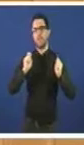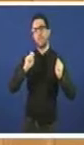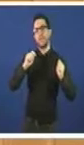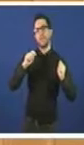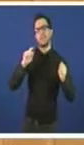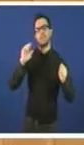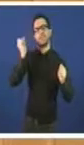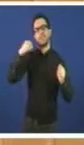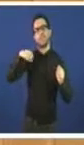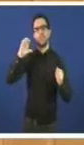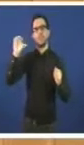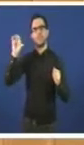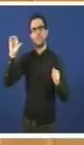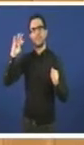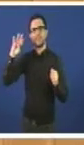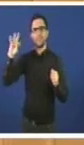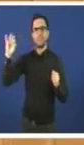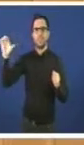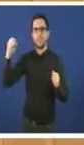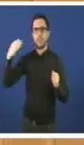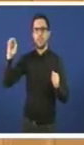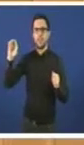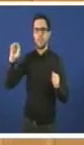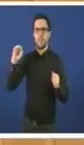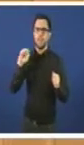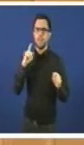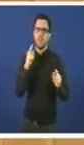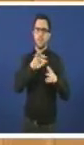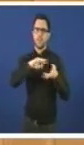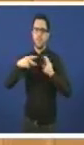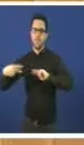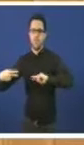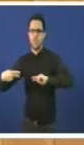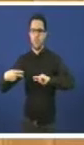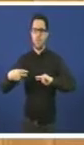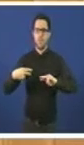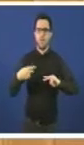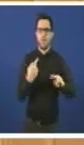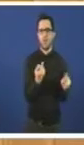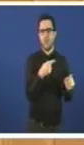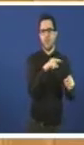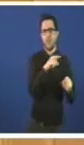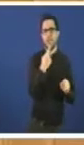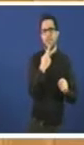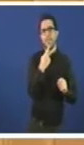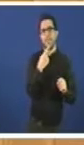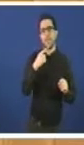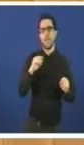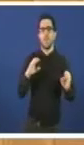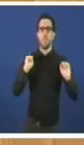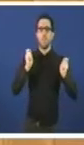ramuín traducción monasterio de san esteban de rivas como el ser más español museo porque